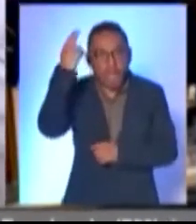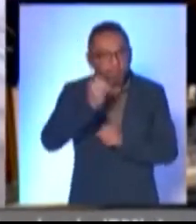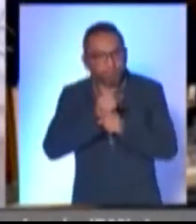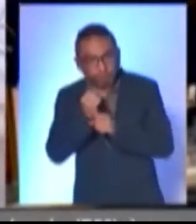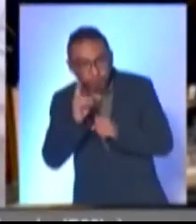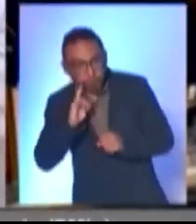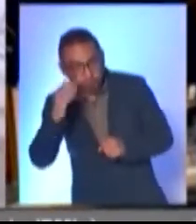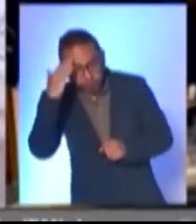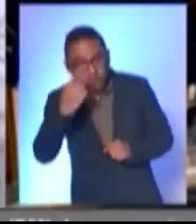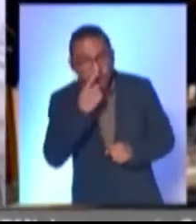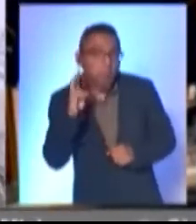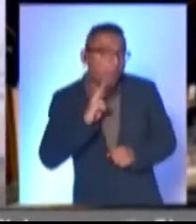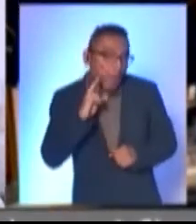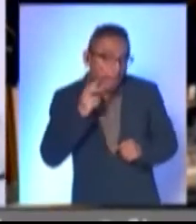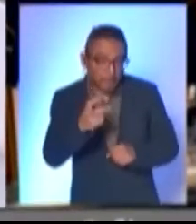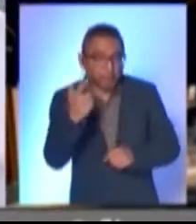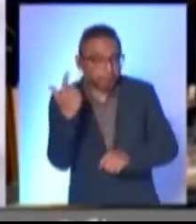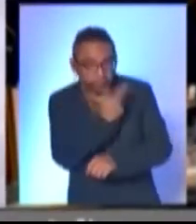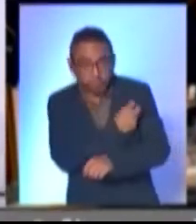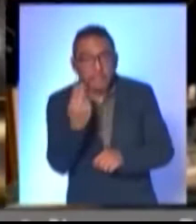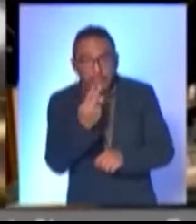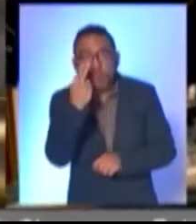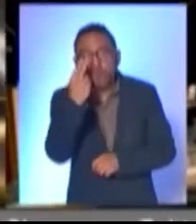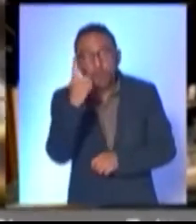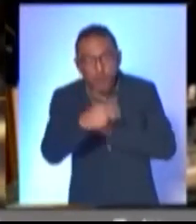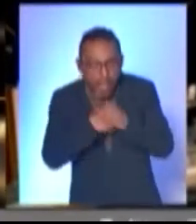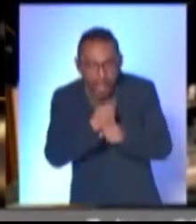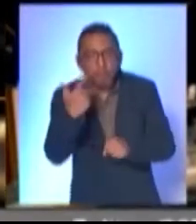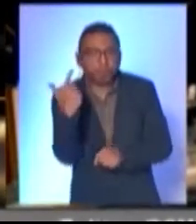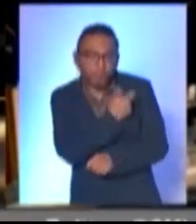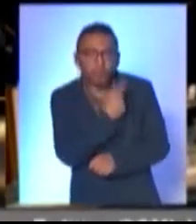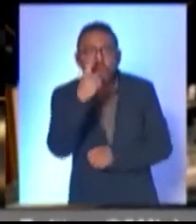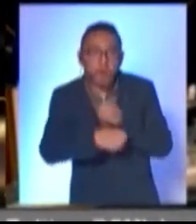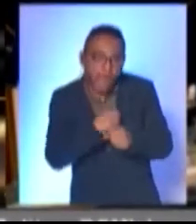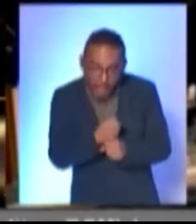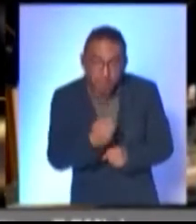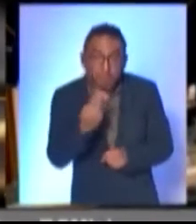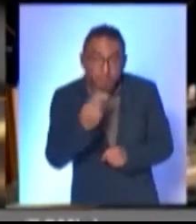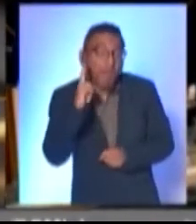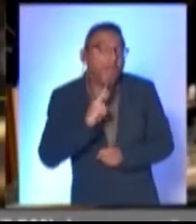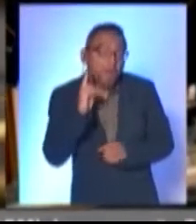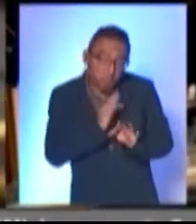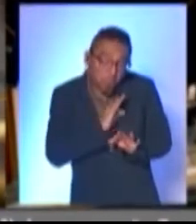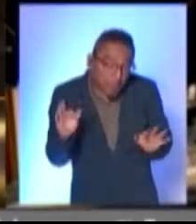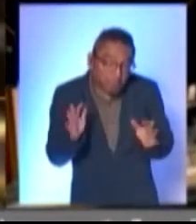probable que el biológico se tenga que aplicar de manera anual. La decisión de si se van a